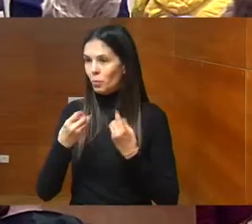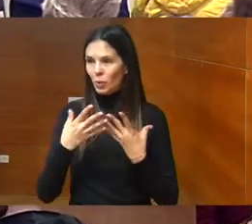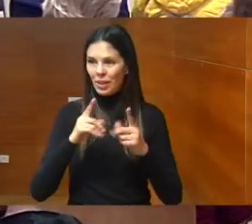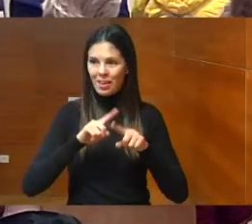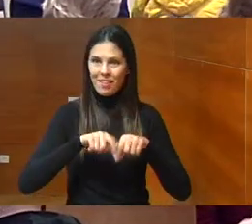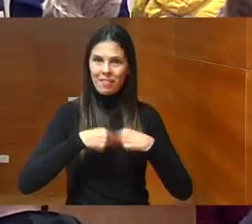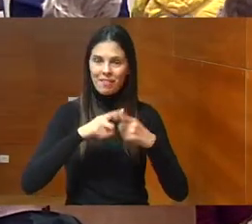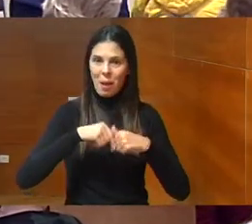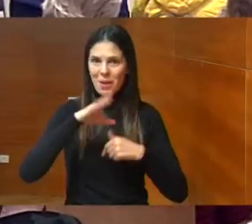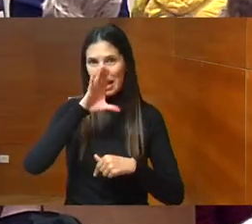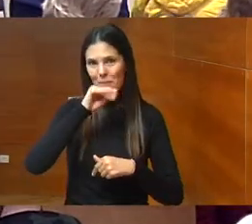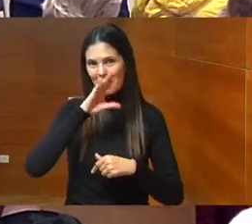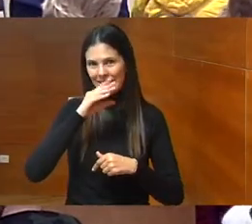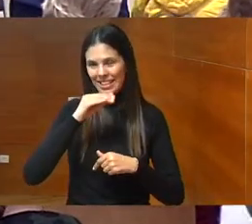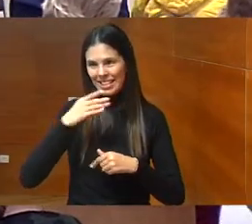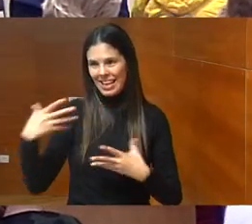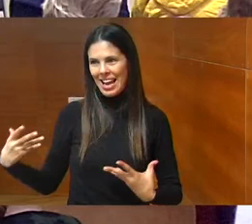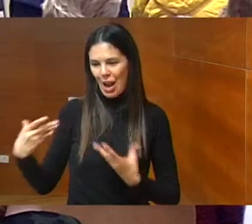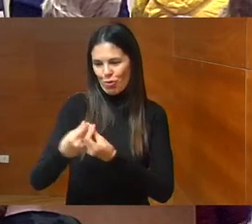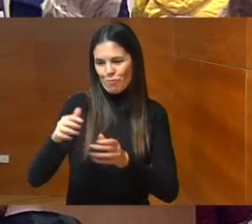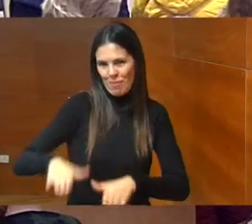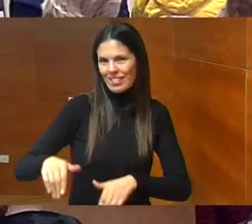familia Patiño acompañanos